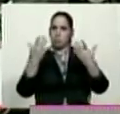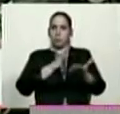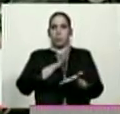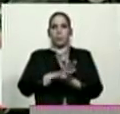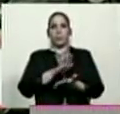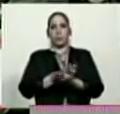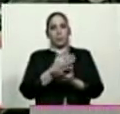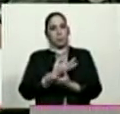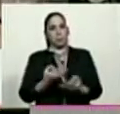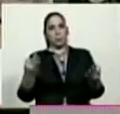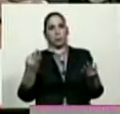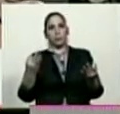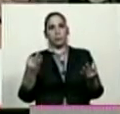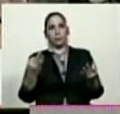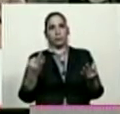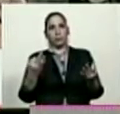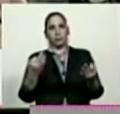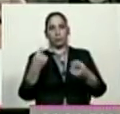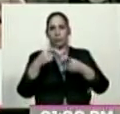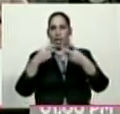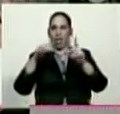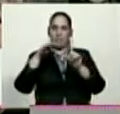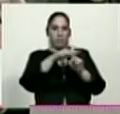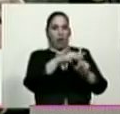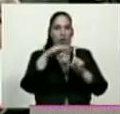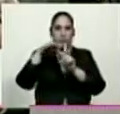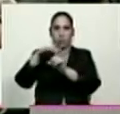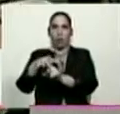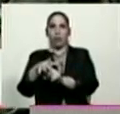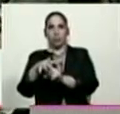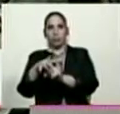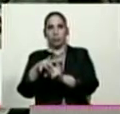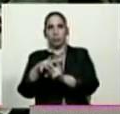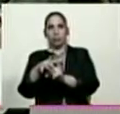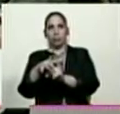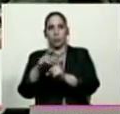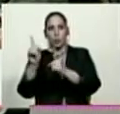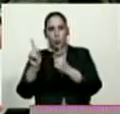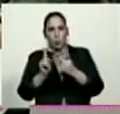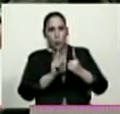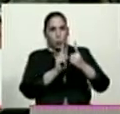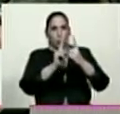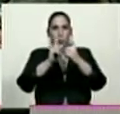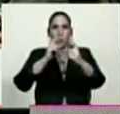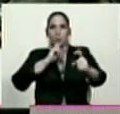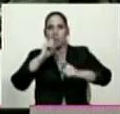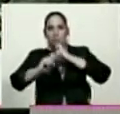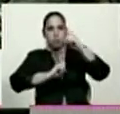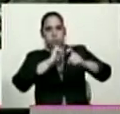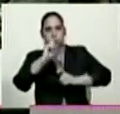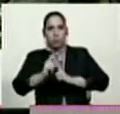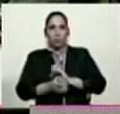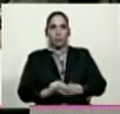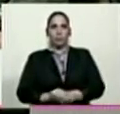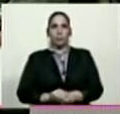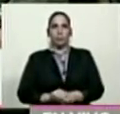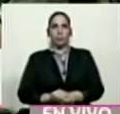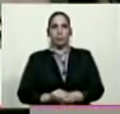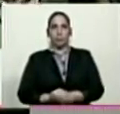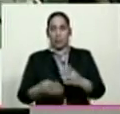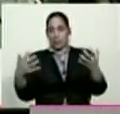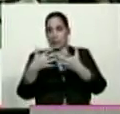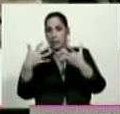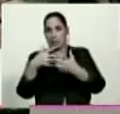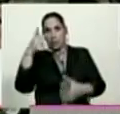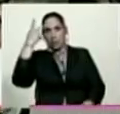de sencillo. Cada provocación, cada gesto de acoso, cada gesto de guerra